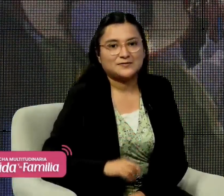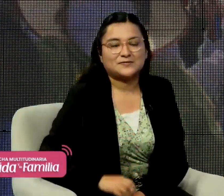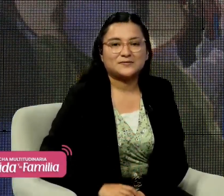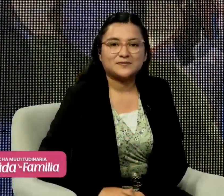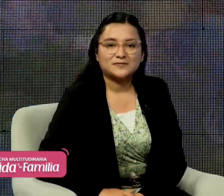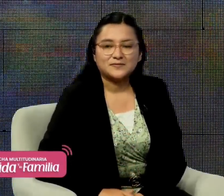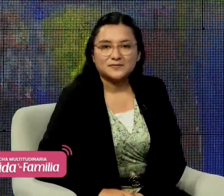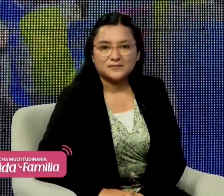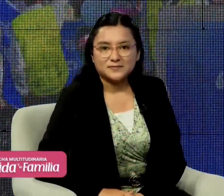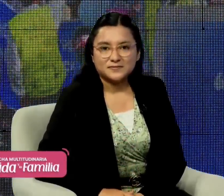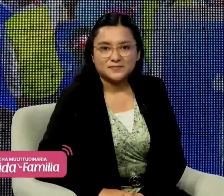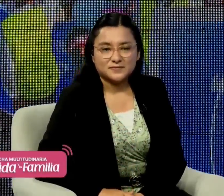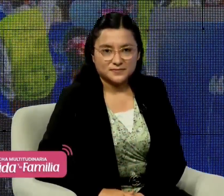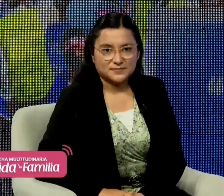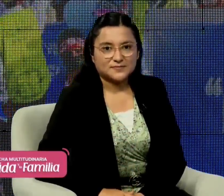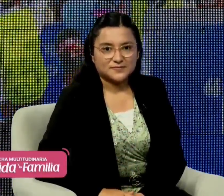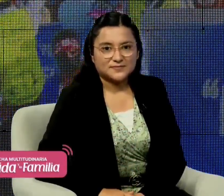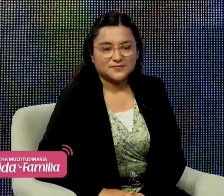Reni.